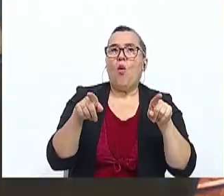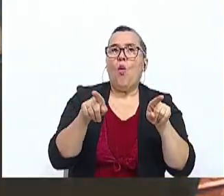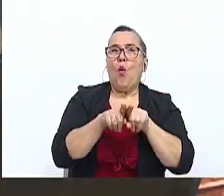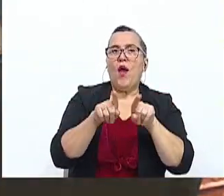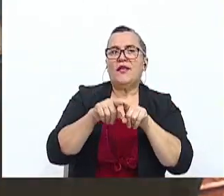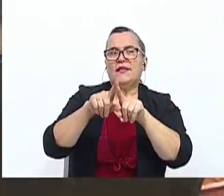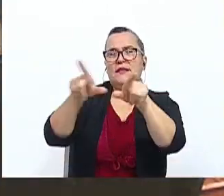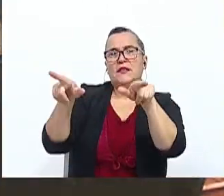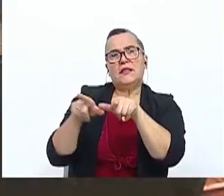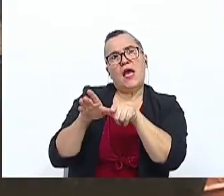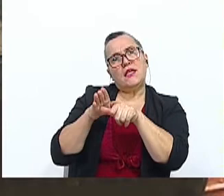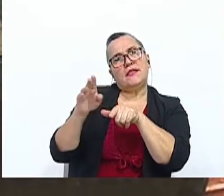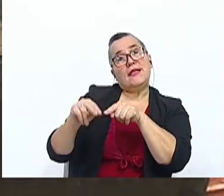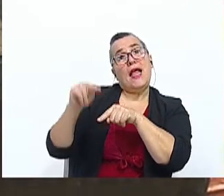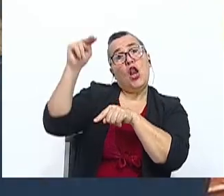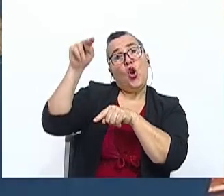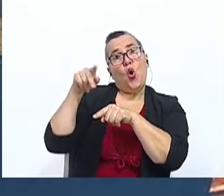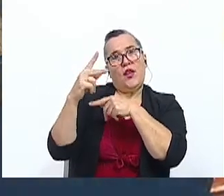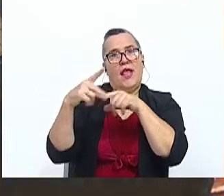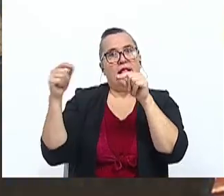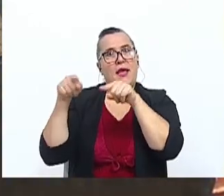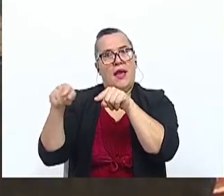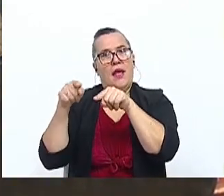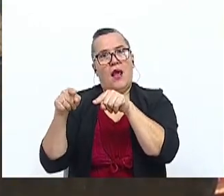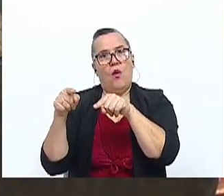zonas mineras del norte de ese país.